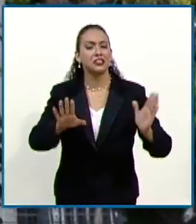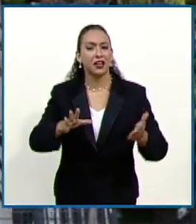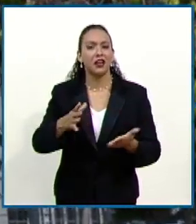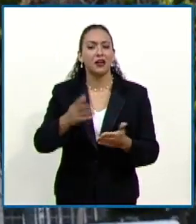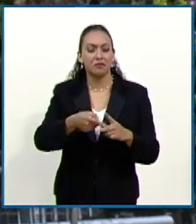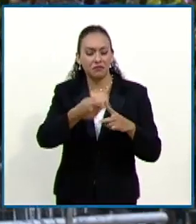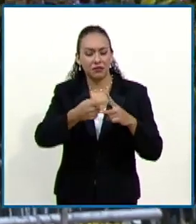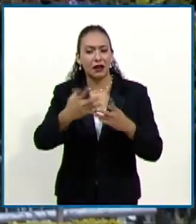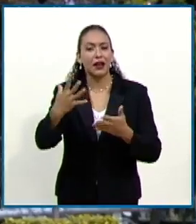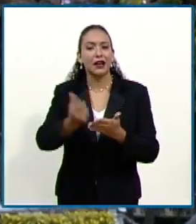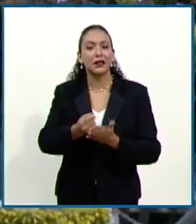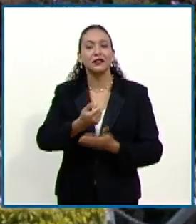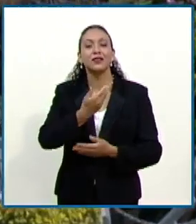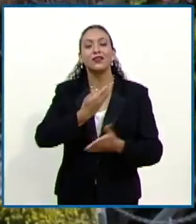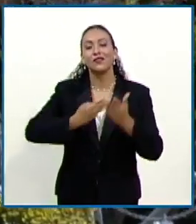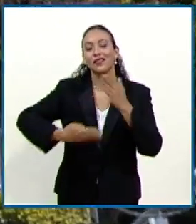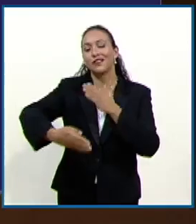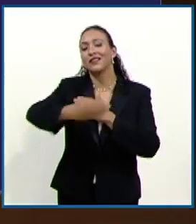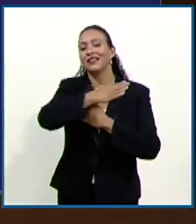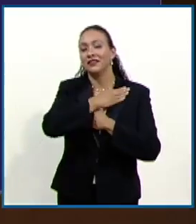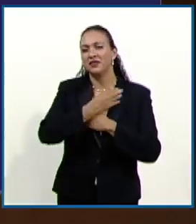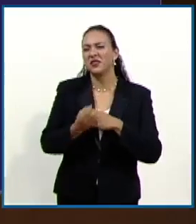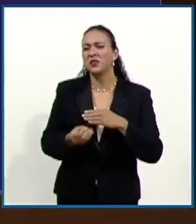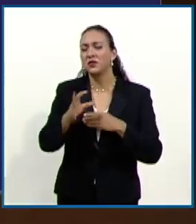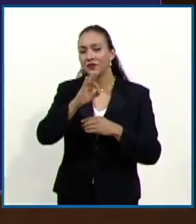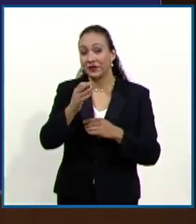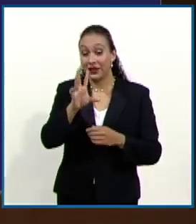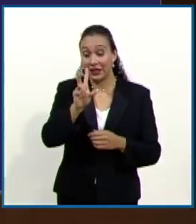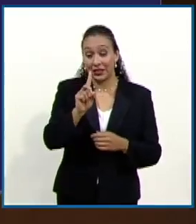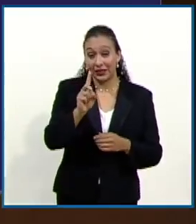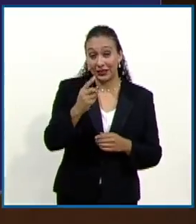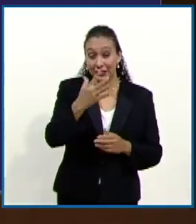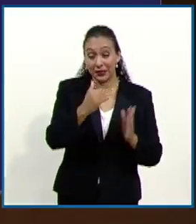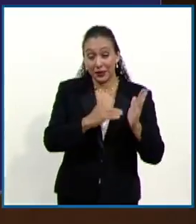que ganó Claudia Sheinbaum con